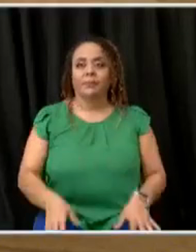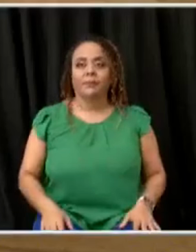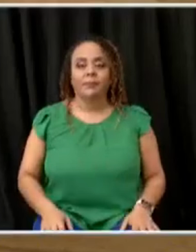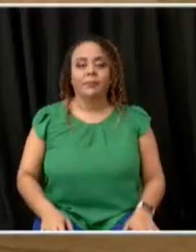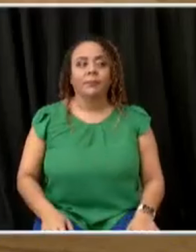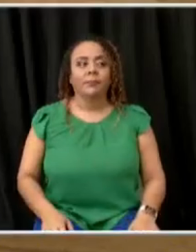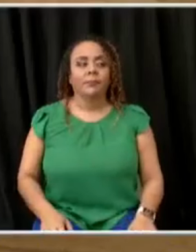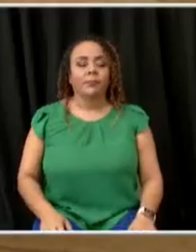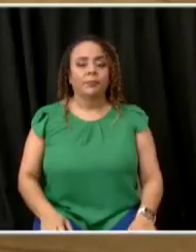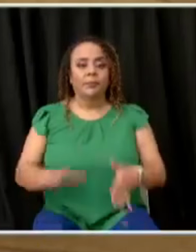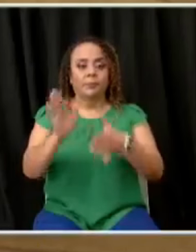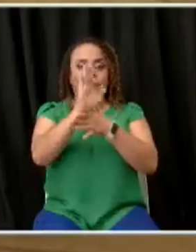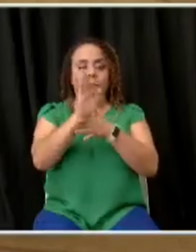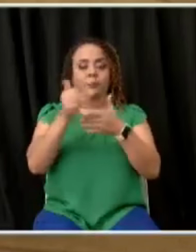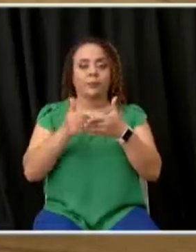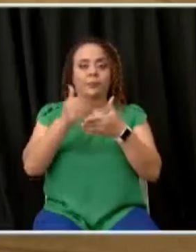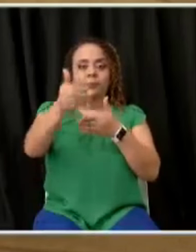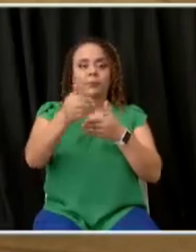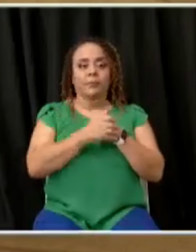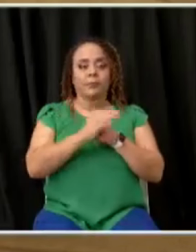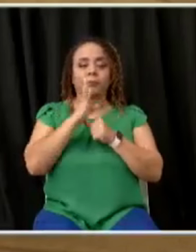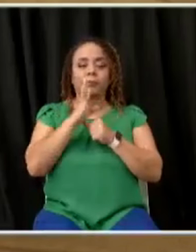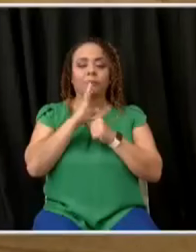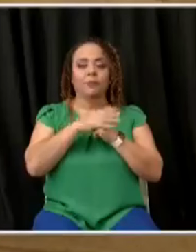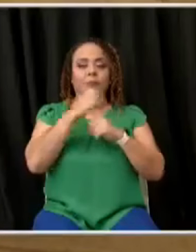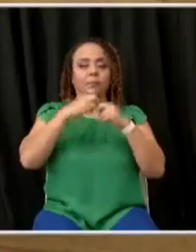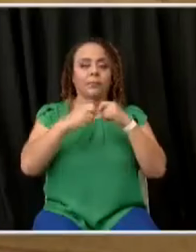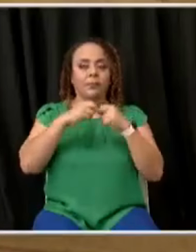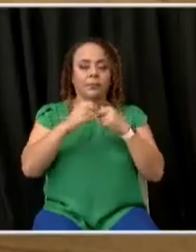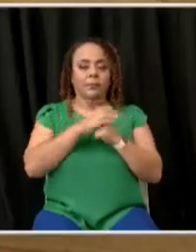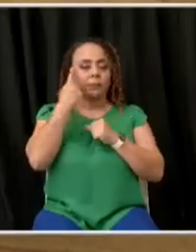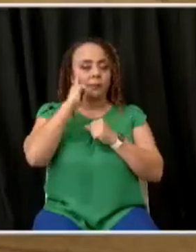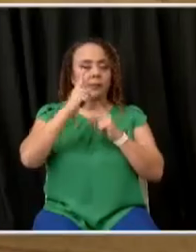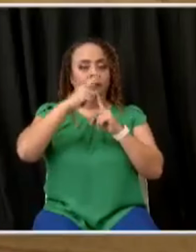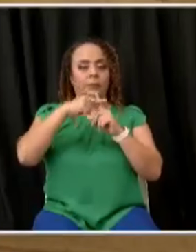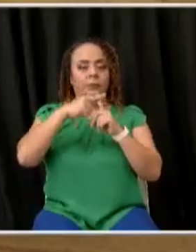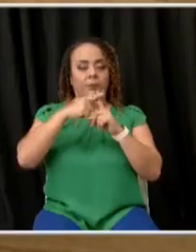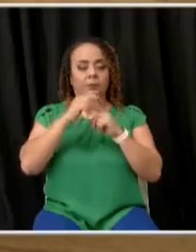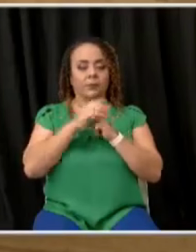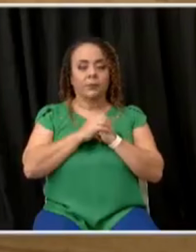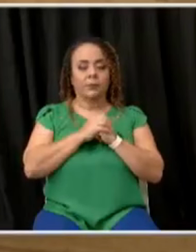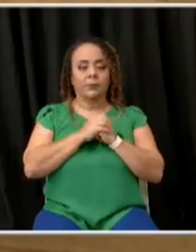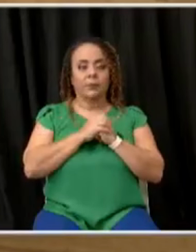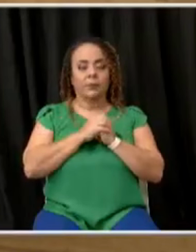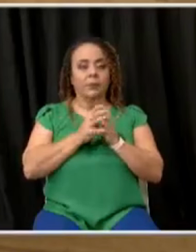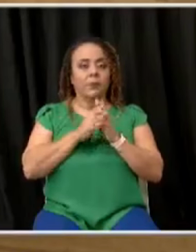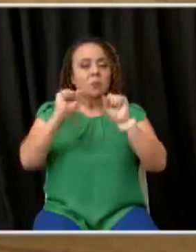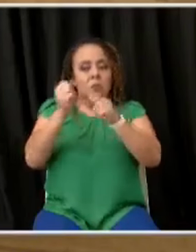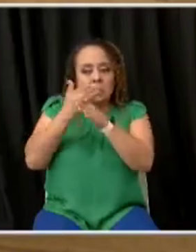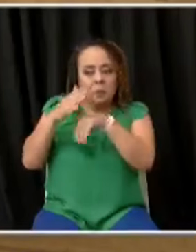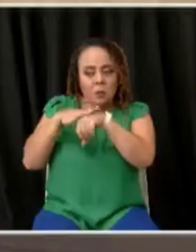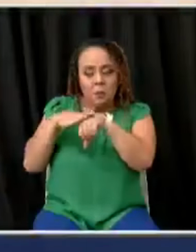Doctor, en la diapositiva siguiente nos habla sobre trastornos por temperatura. Si la podemos ahí compartir, por favor.